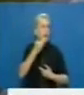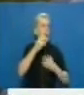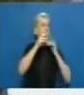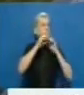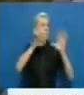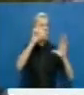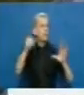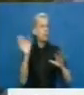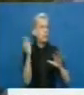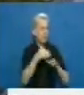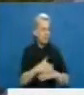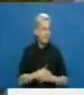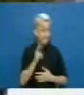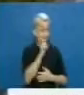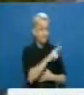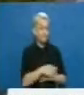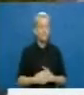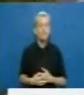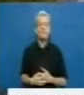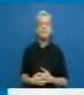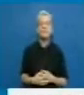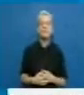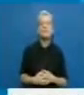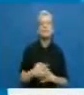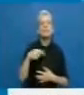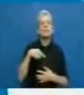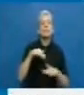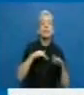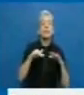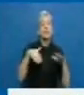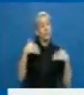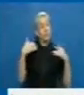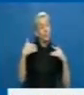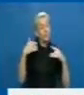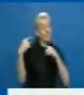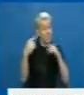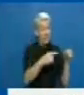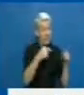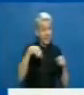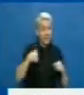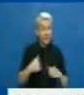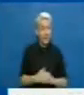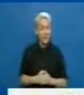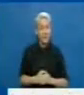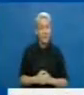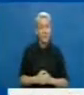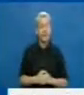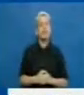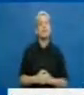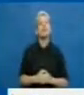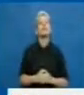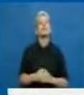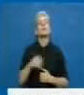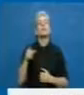país durante los últimos días. A ver. Hay una situación macrocefálica en la República Argentina, donde hay una gran concentración de una